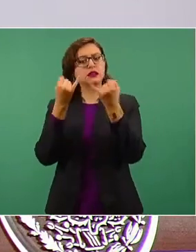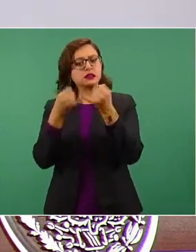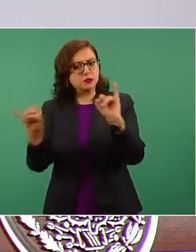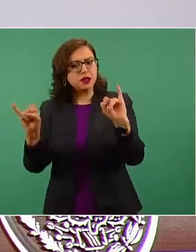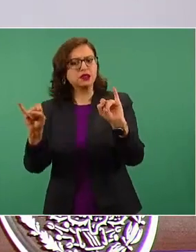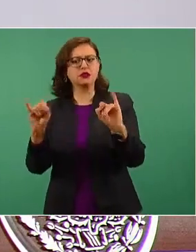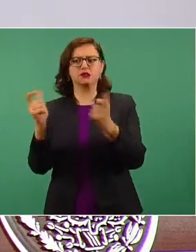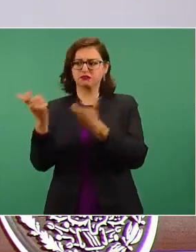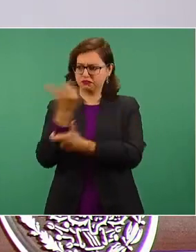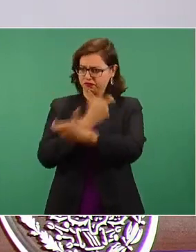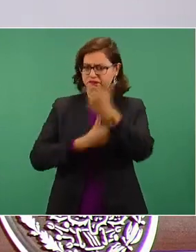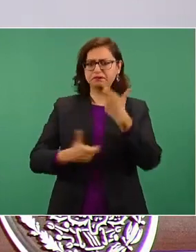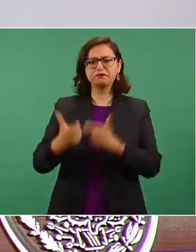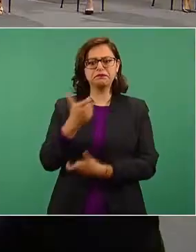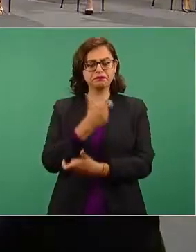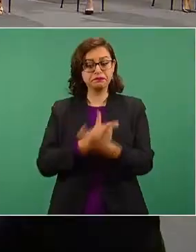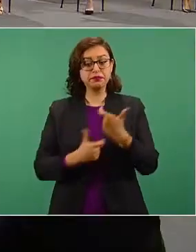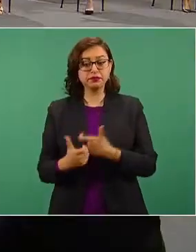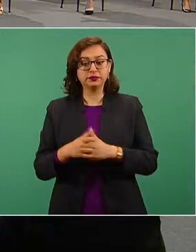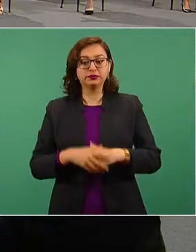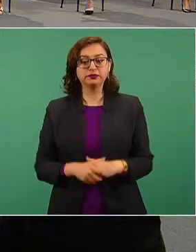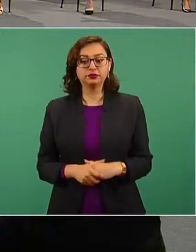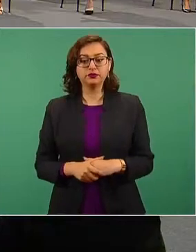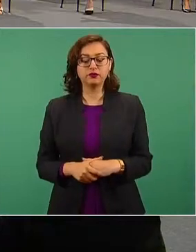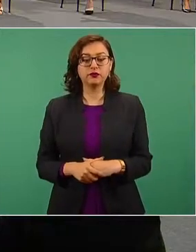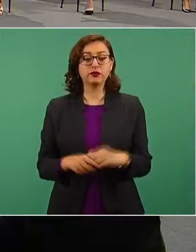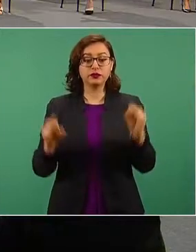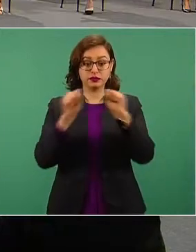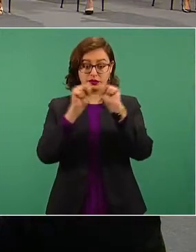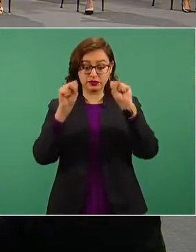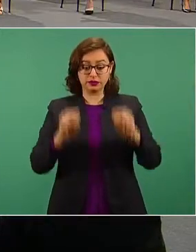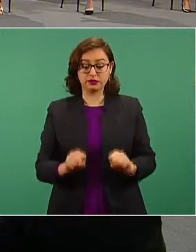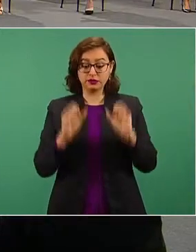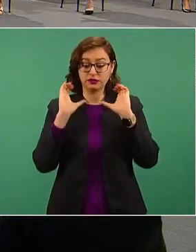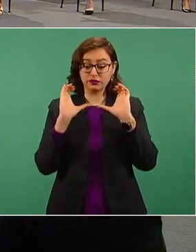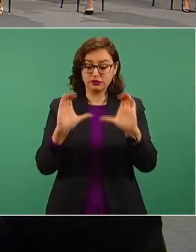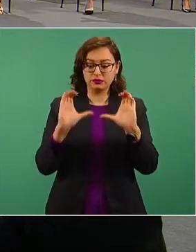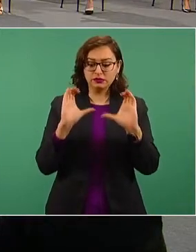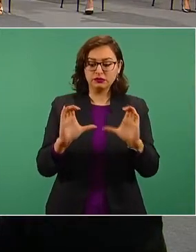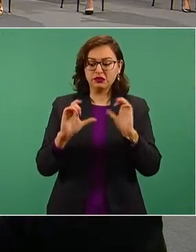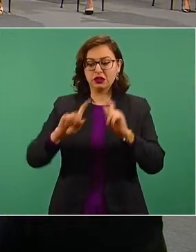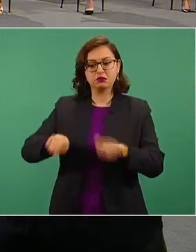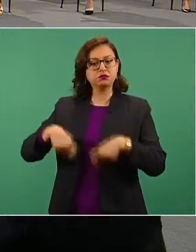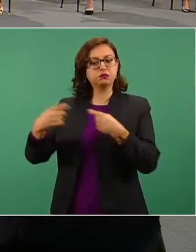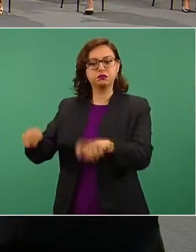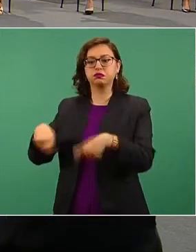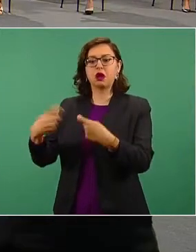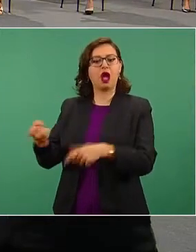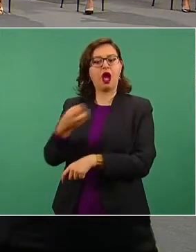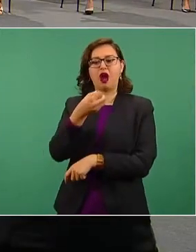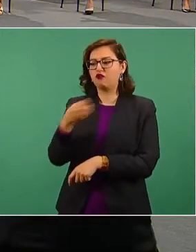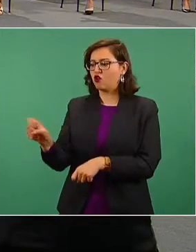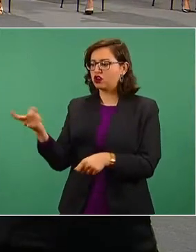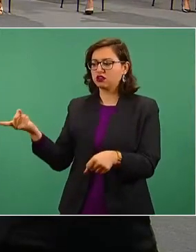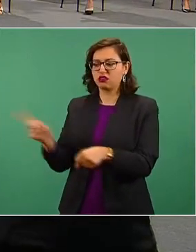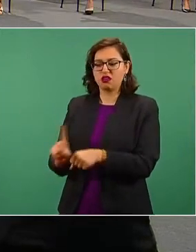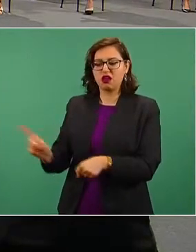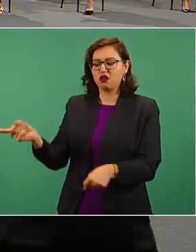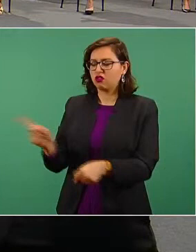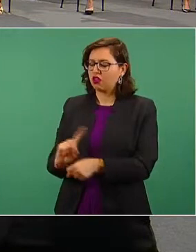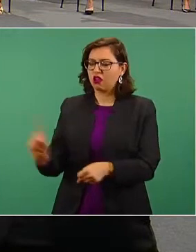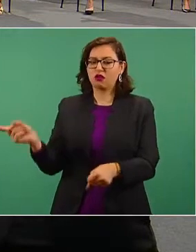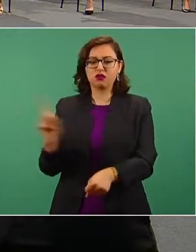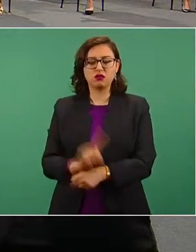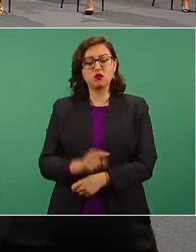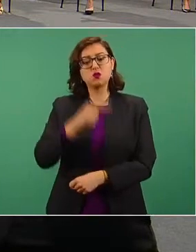país. Un sistema de cuidados permitirá que, lejos de ser una sobrecarga de trabajo diario para las mujeres